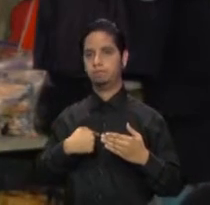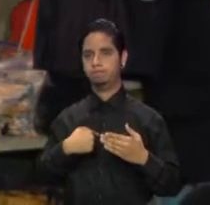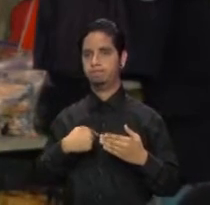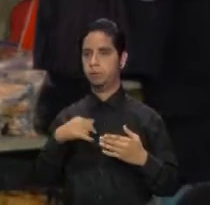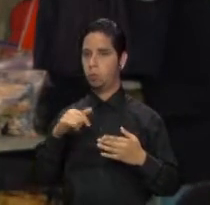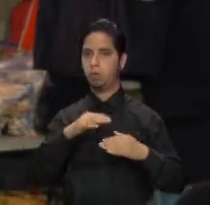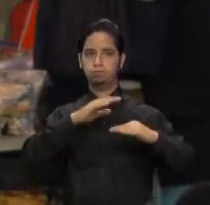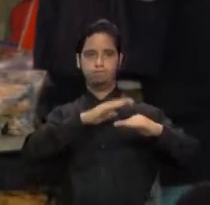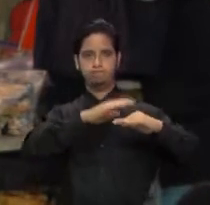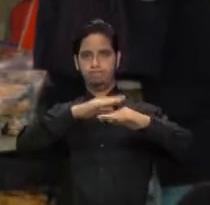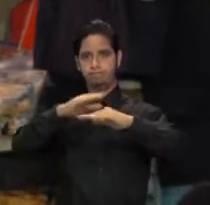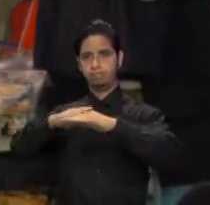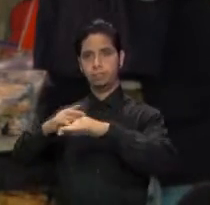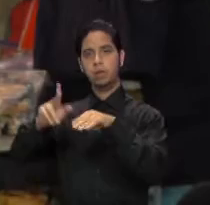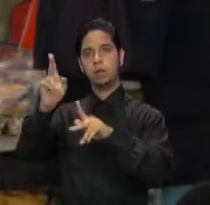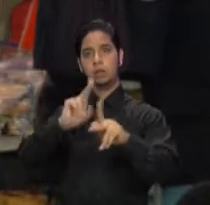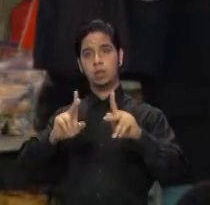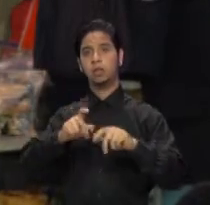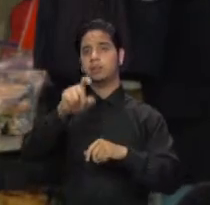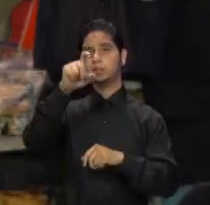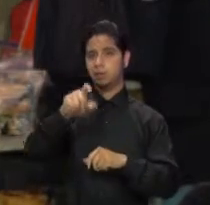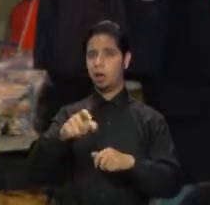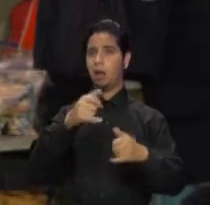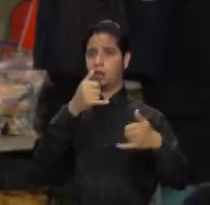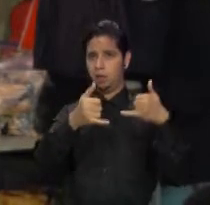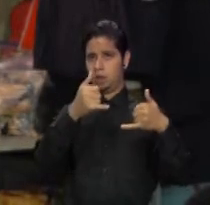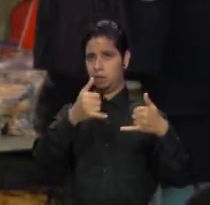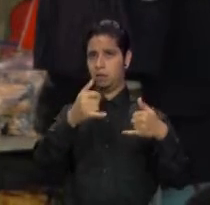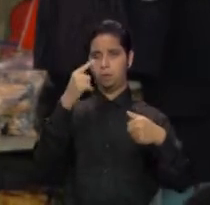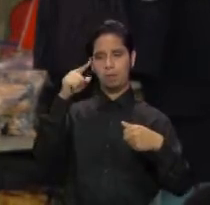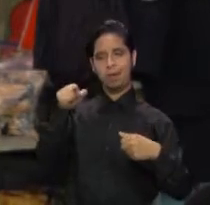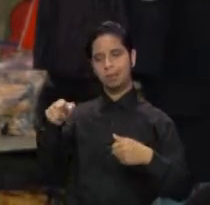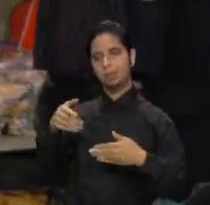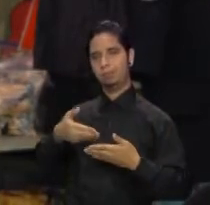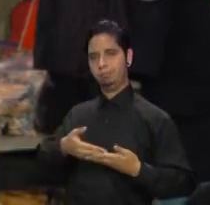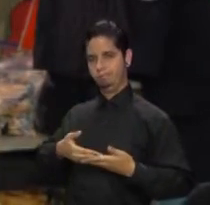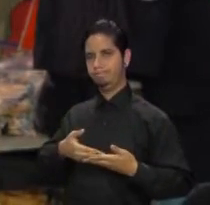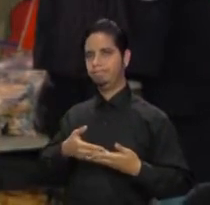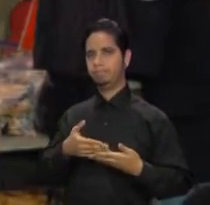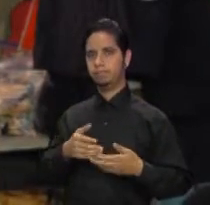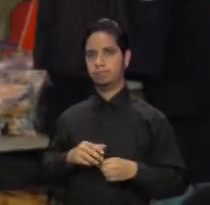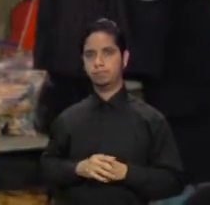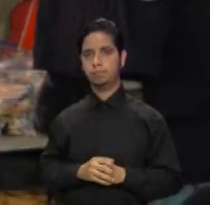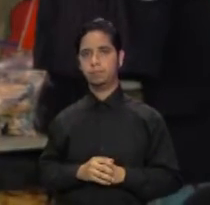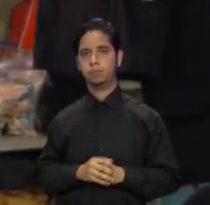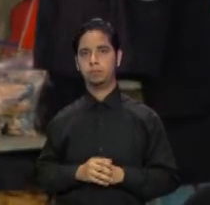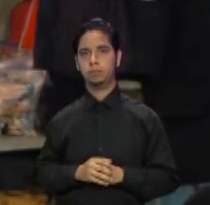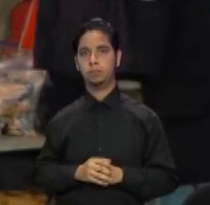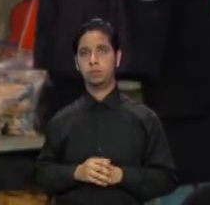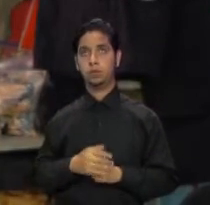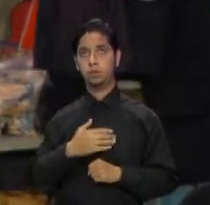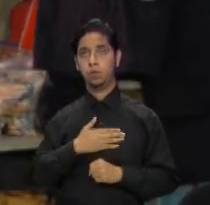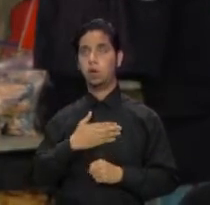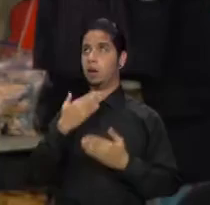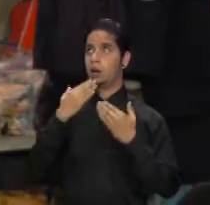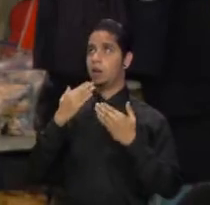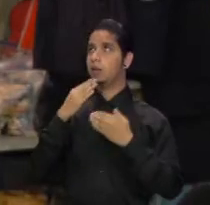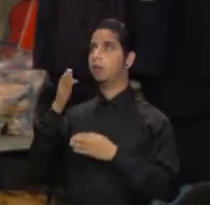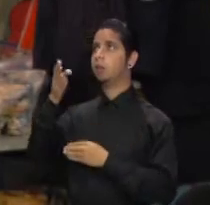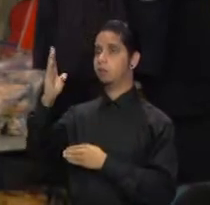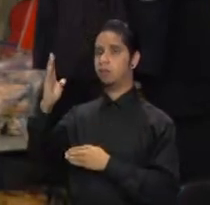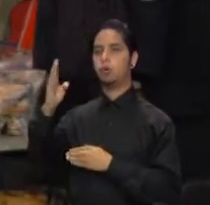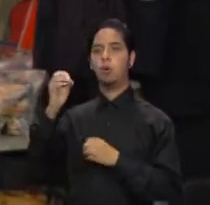hacer llegar leche, ¿verdad? A este bebé que así lo necesitaba y pues agradecida de Dios de todos